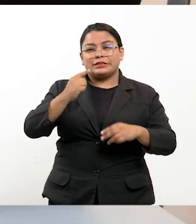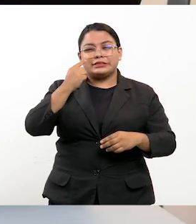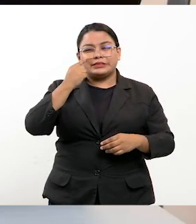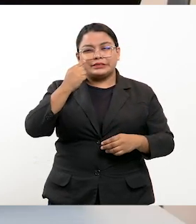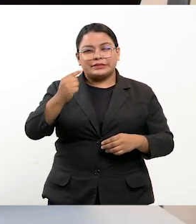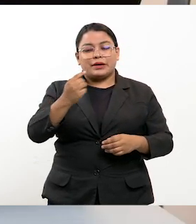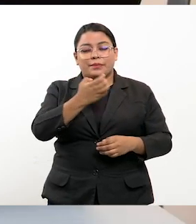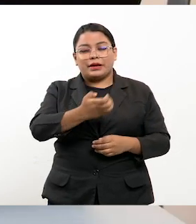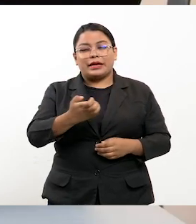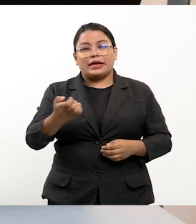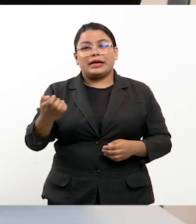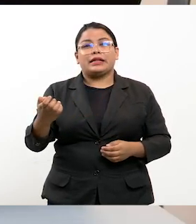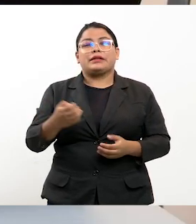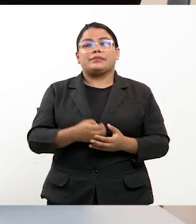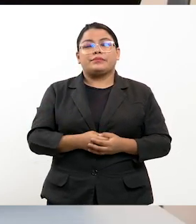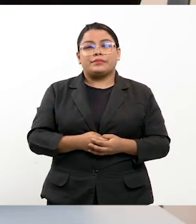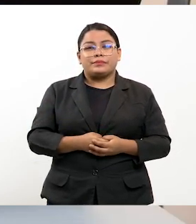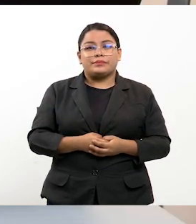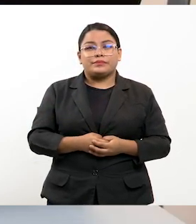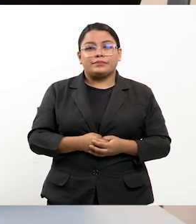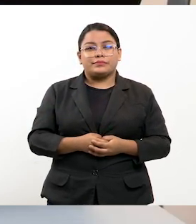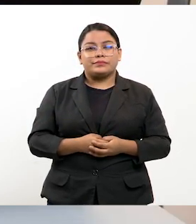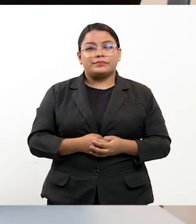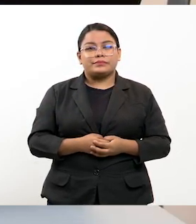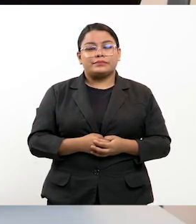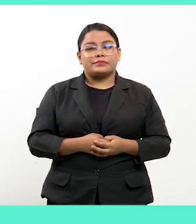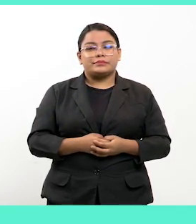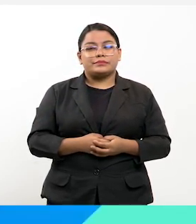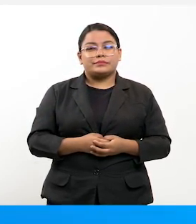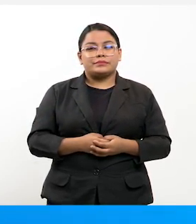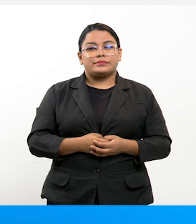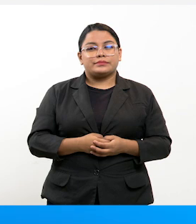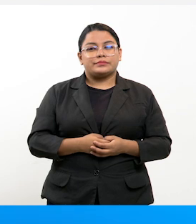Veamos qué elementos componen este apartado.